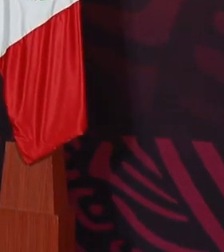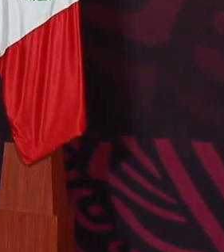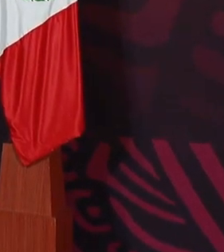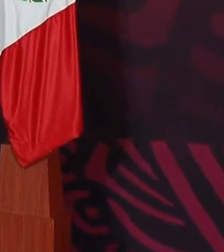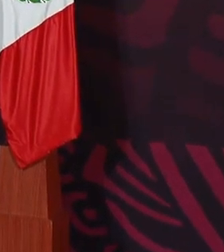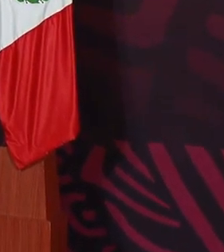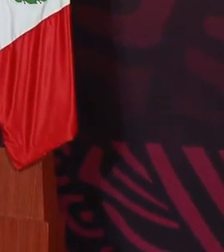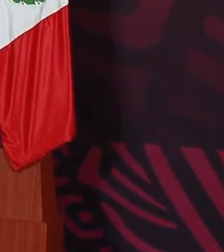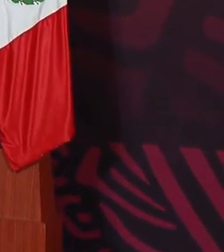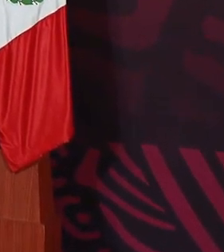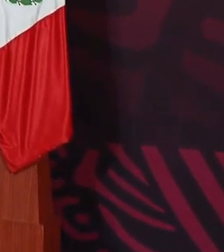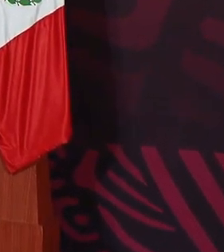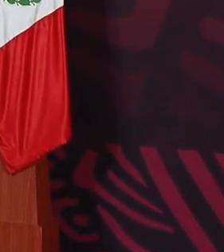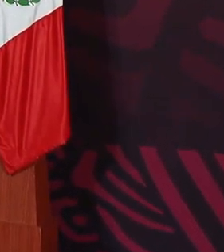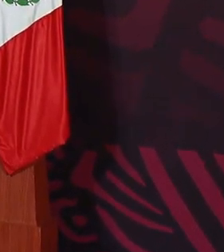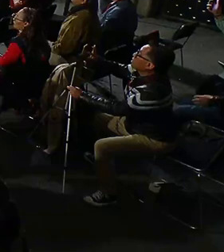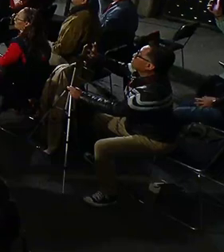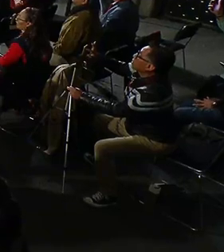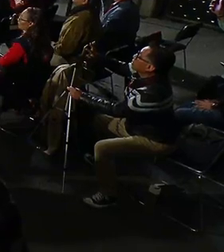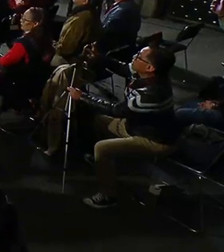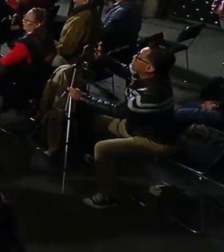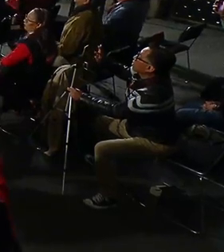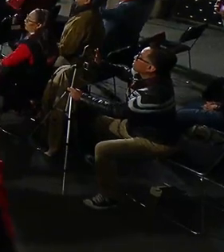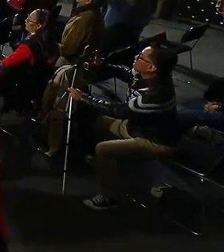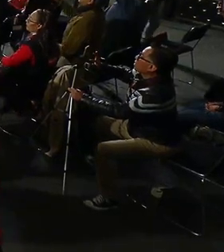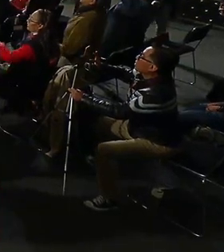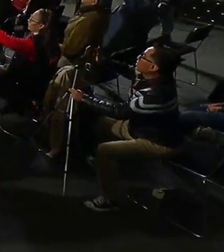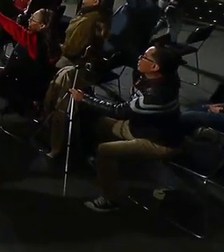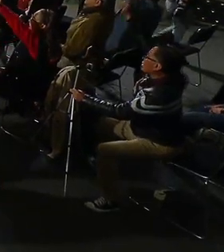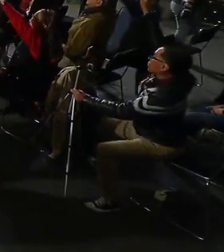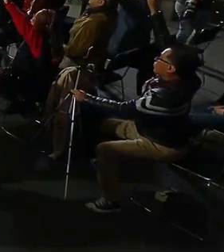mañanera, a contestar preguntas.